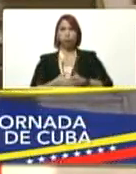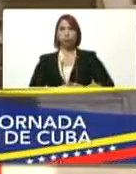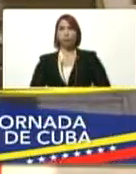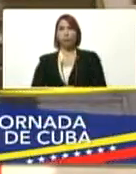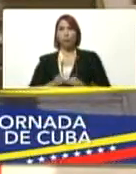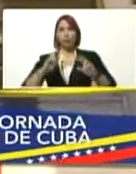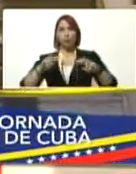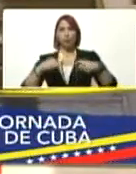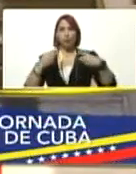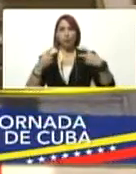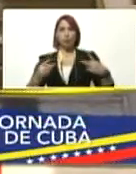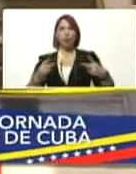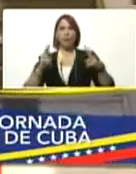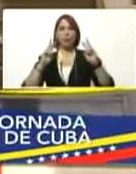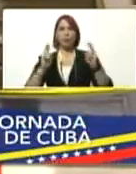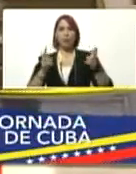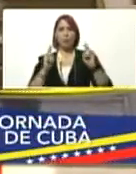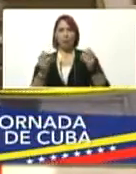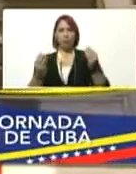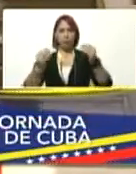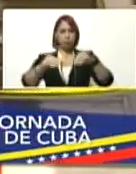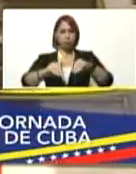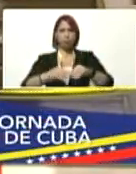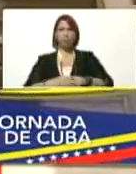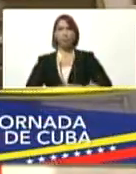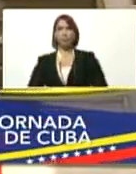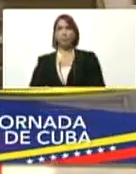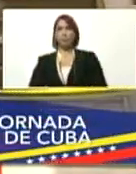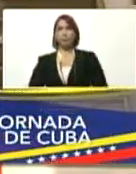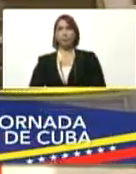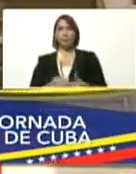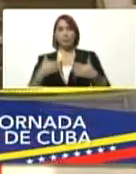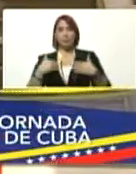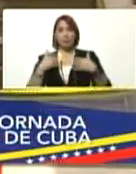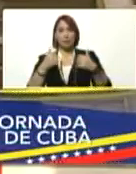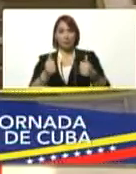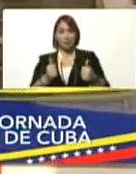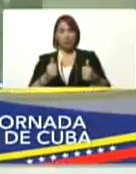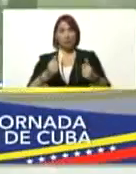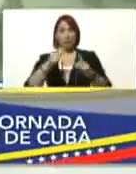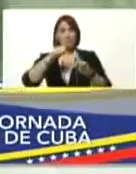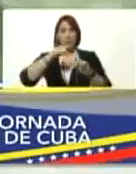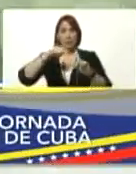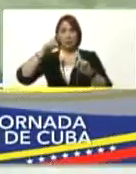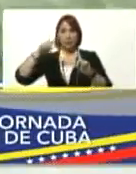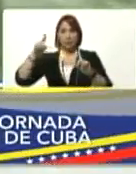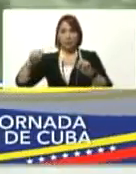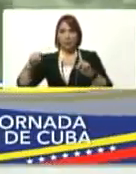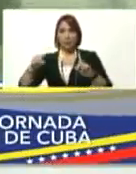nuevos campos de cooperación en la salud, en la energía,